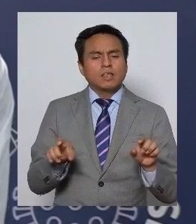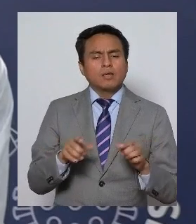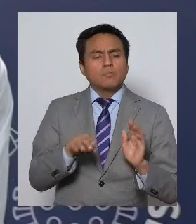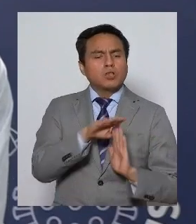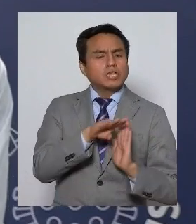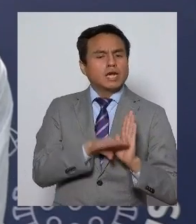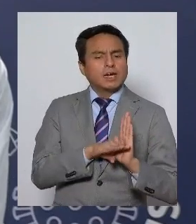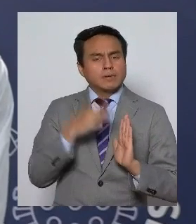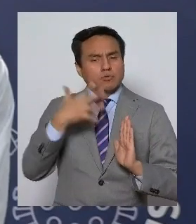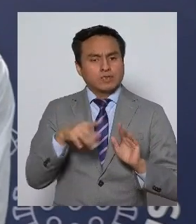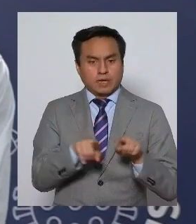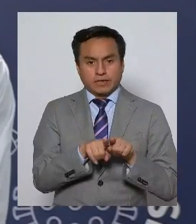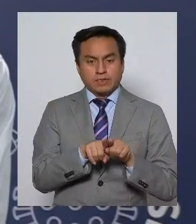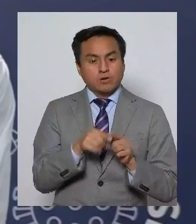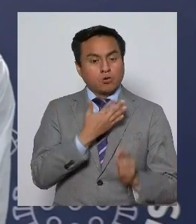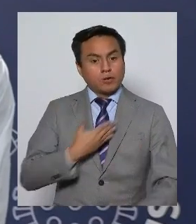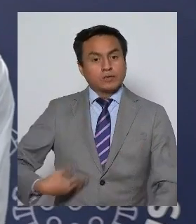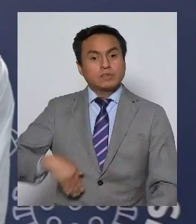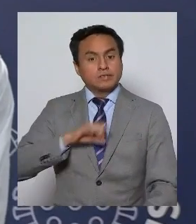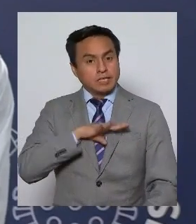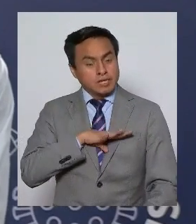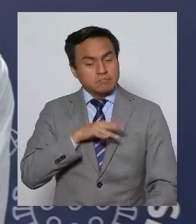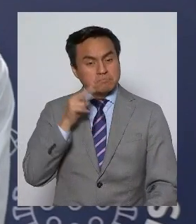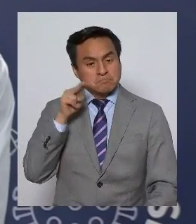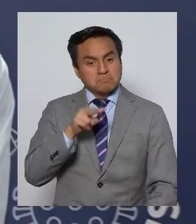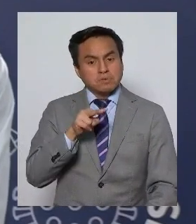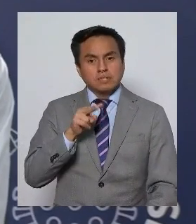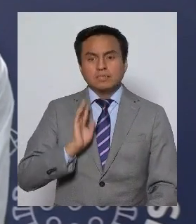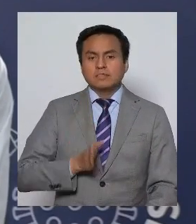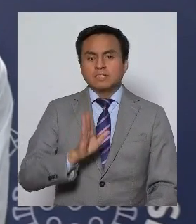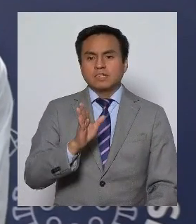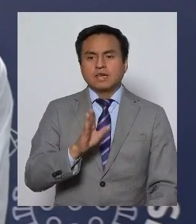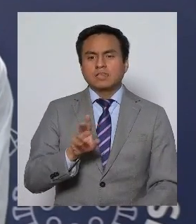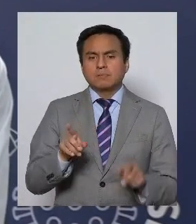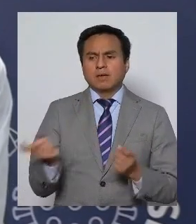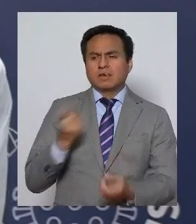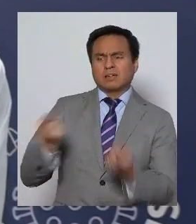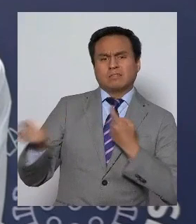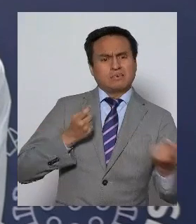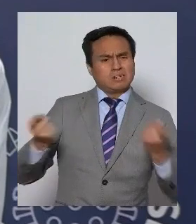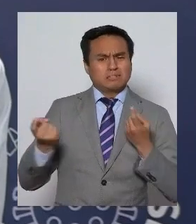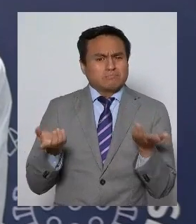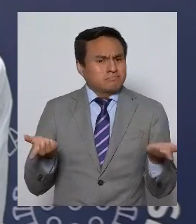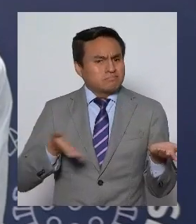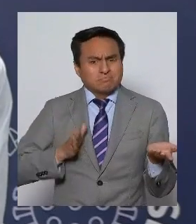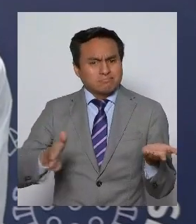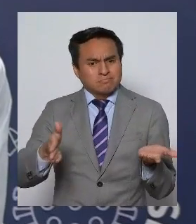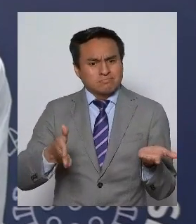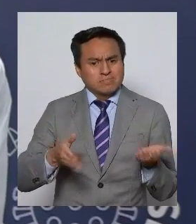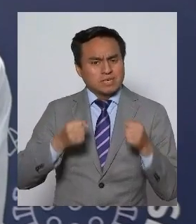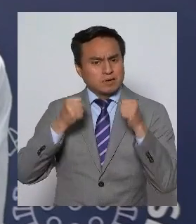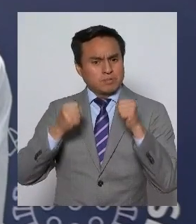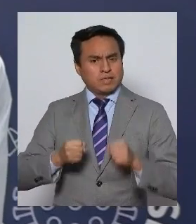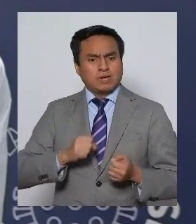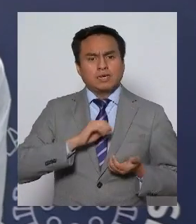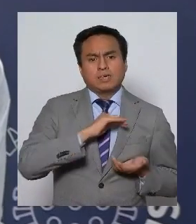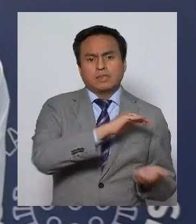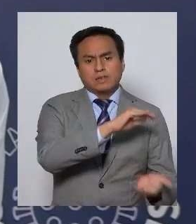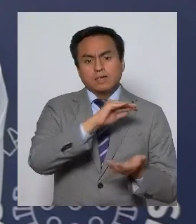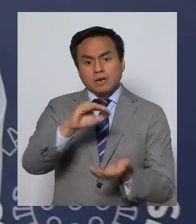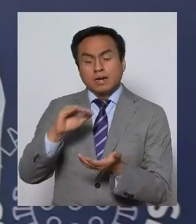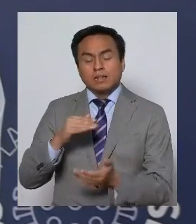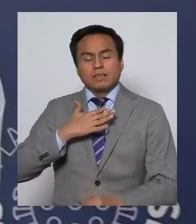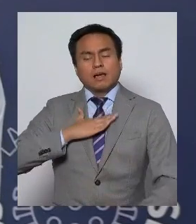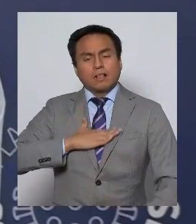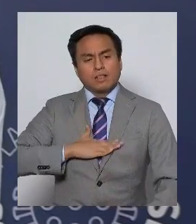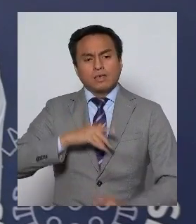muy importante tomada por el gobierno de Chile, siga arreciando críticas contra esta capacidad de entregar un